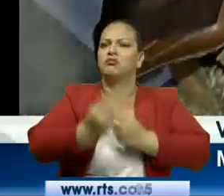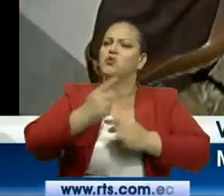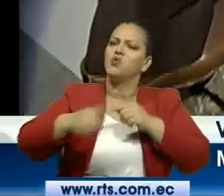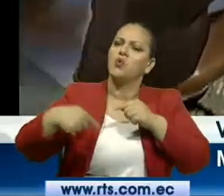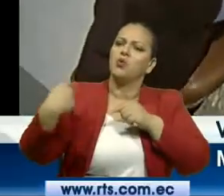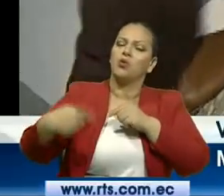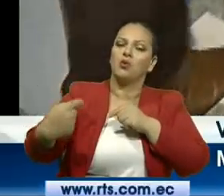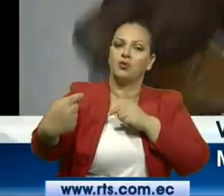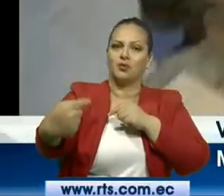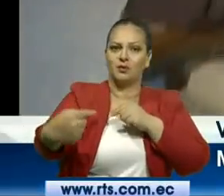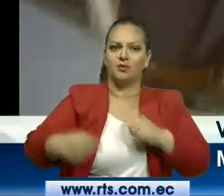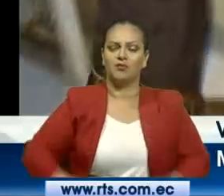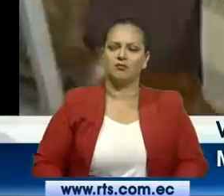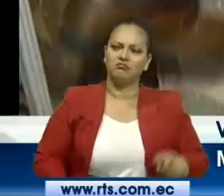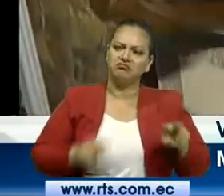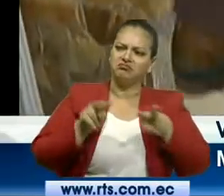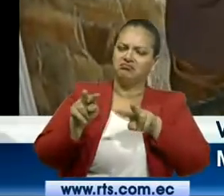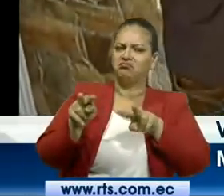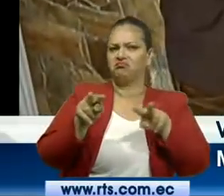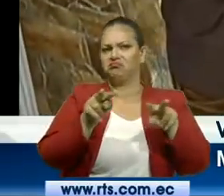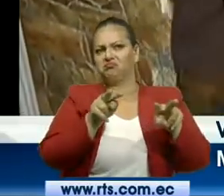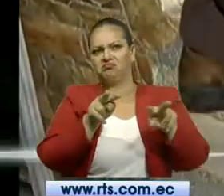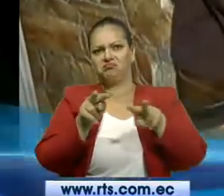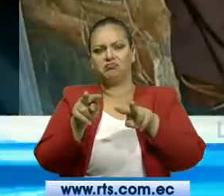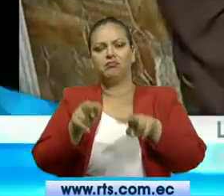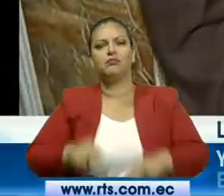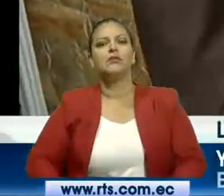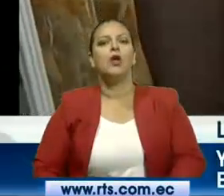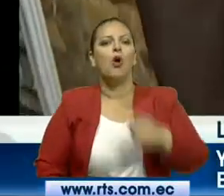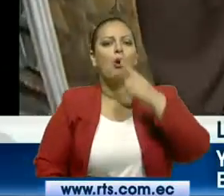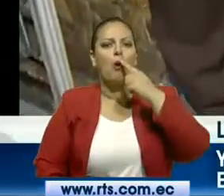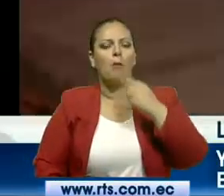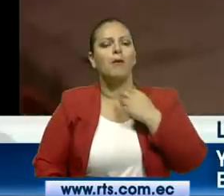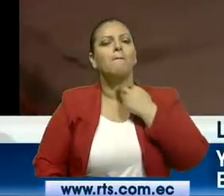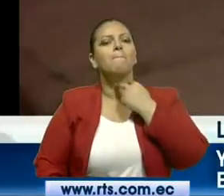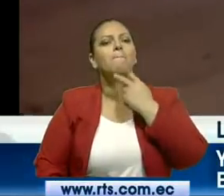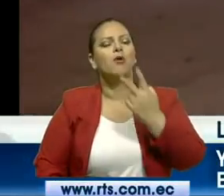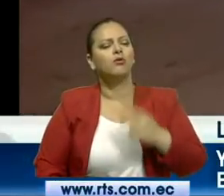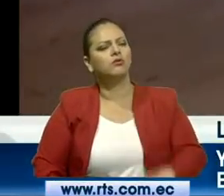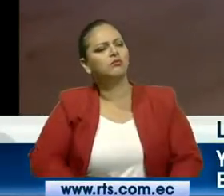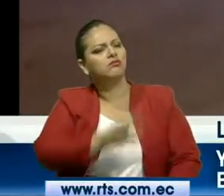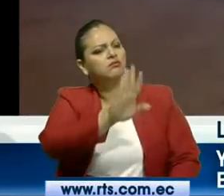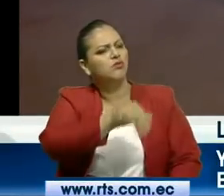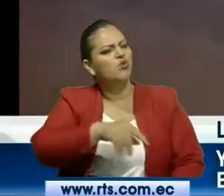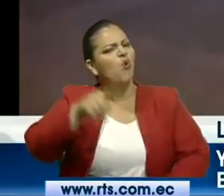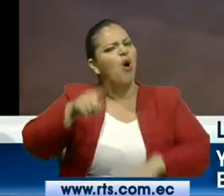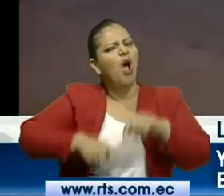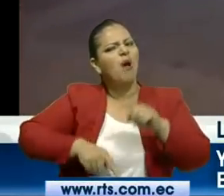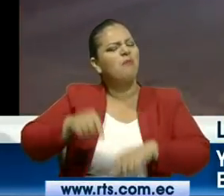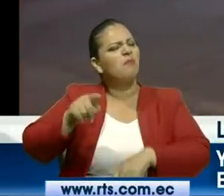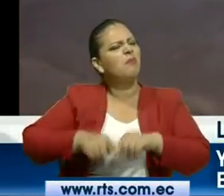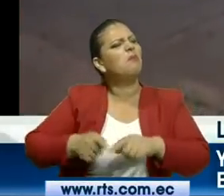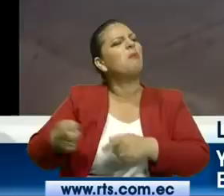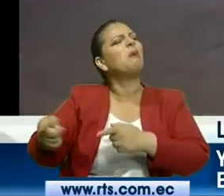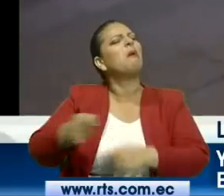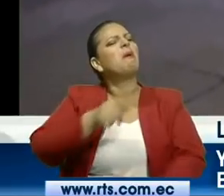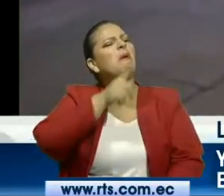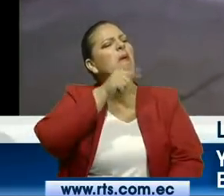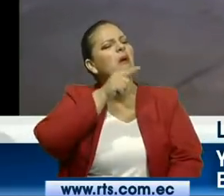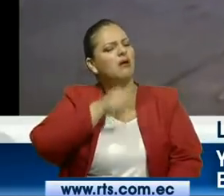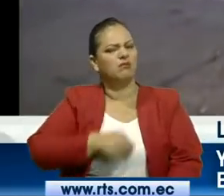que no me daban buena esa gente. No le daba confianza. Sí, no me daba confianza. Inclusive yo le decía, ten cuidado. Hay gente